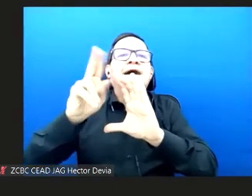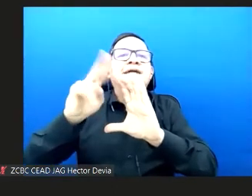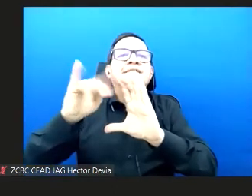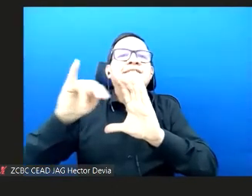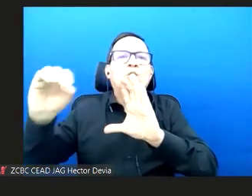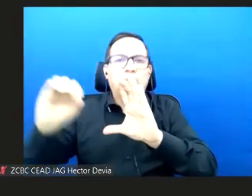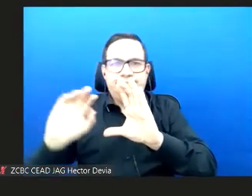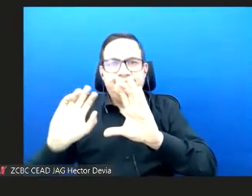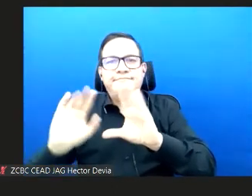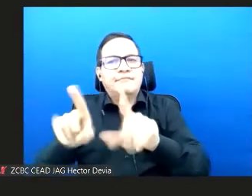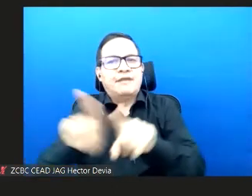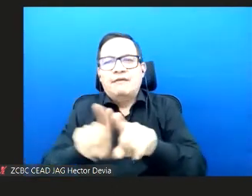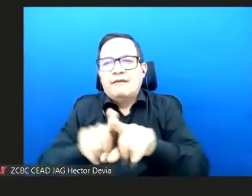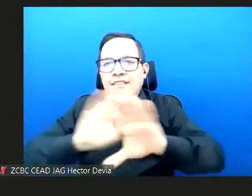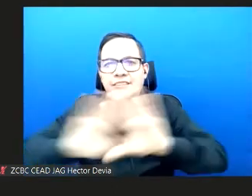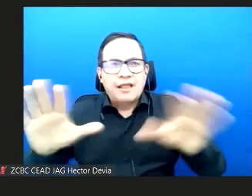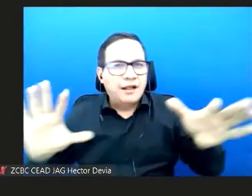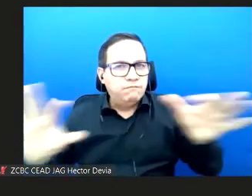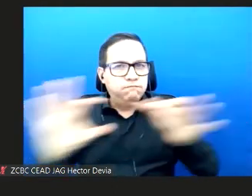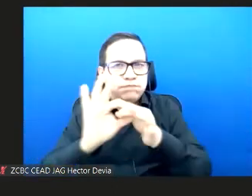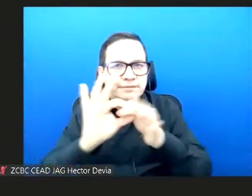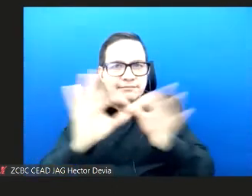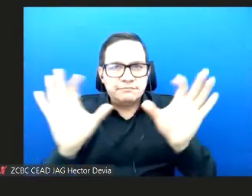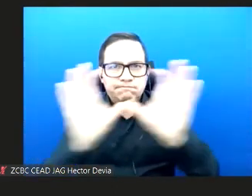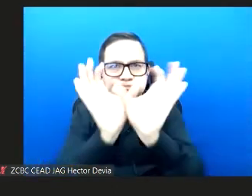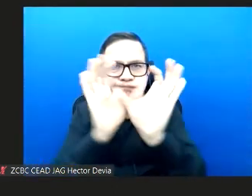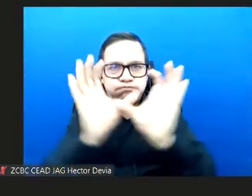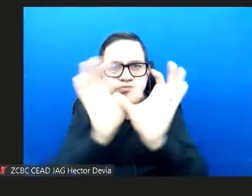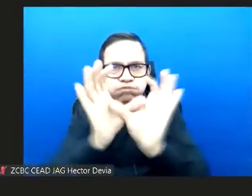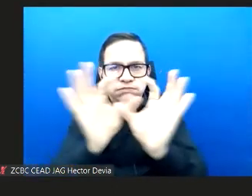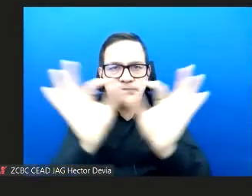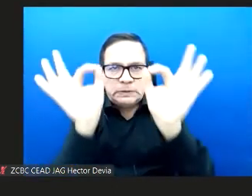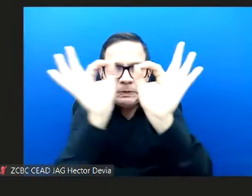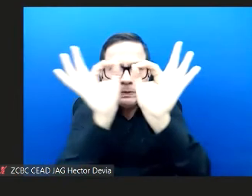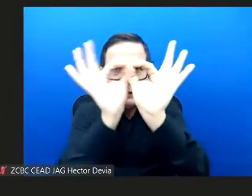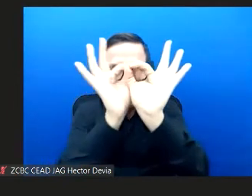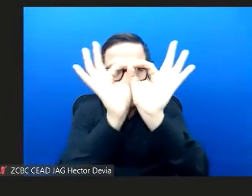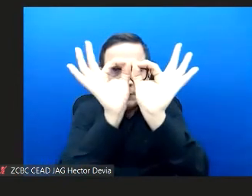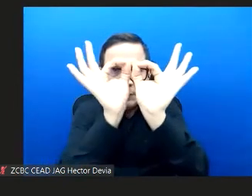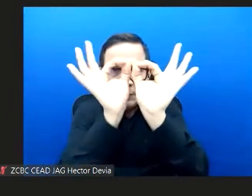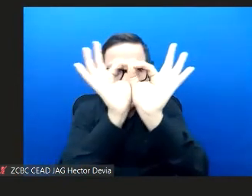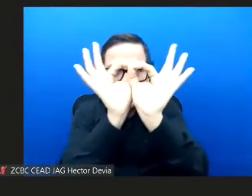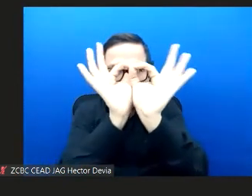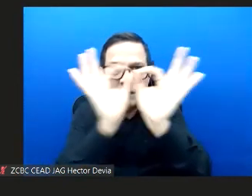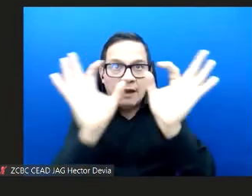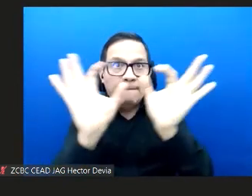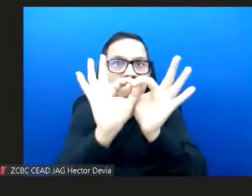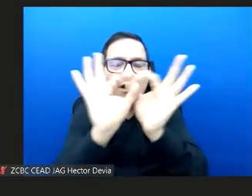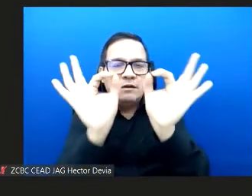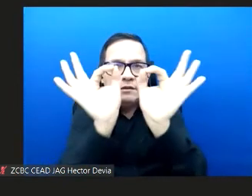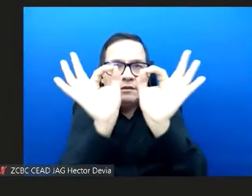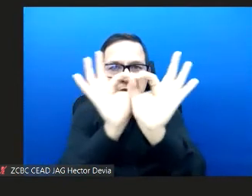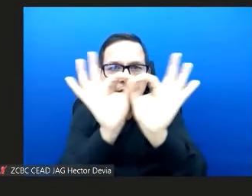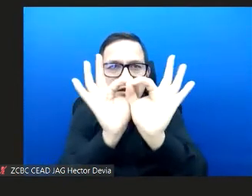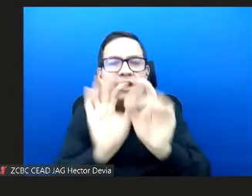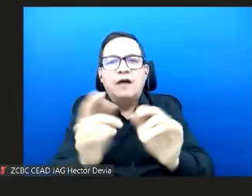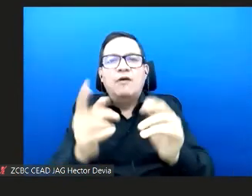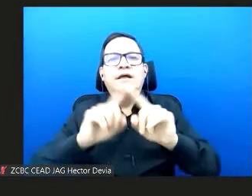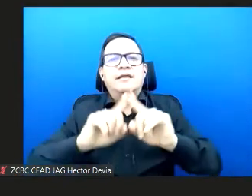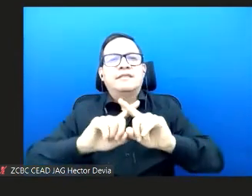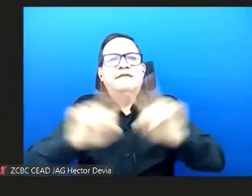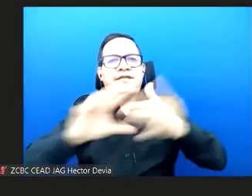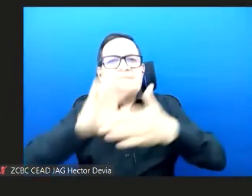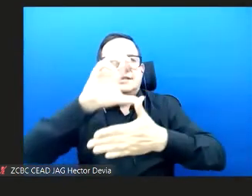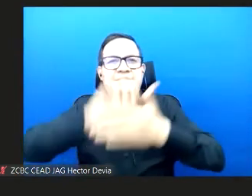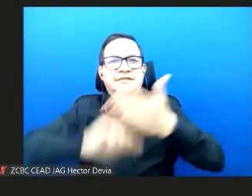tenemos nada en común. Vamos a ver la diferencia ahora de conjuntos. La diferencia